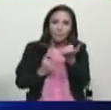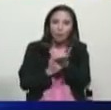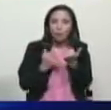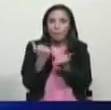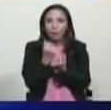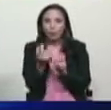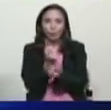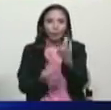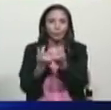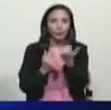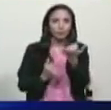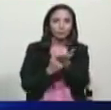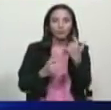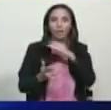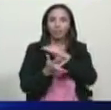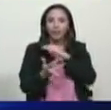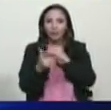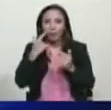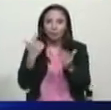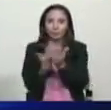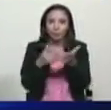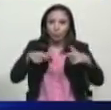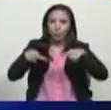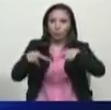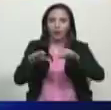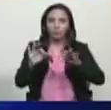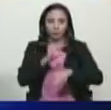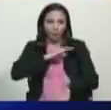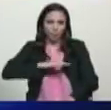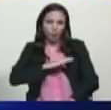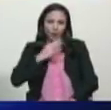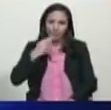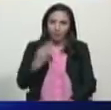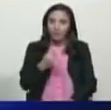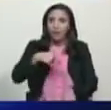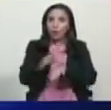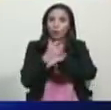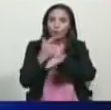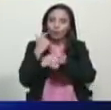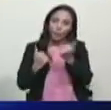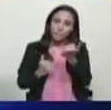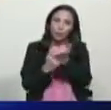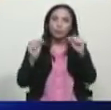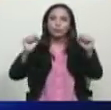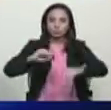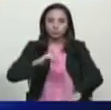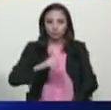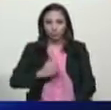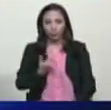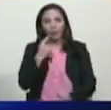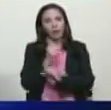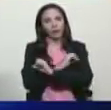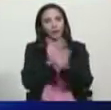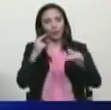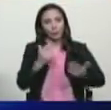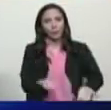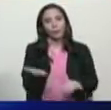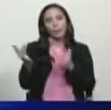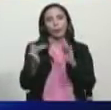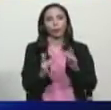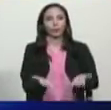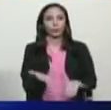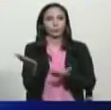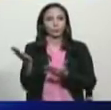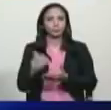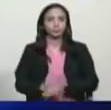financiero, técnico, físico, material, moral del gobierno bolivariano, sí se puede Venezuela. Vamos a mostrar